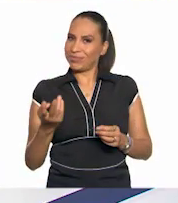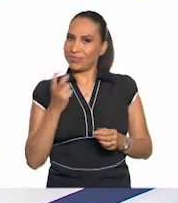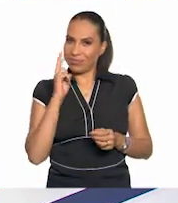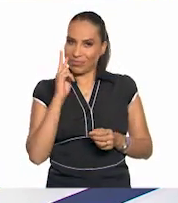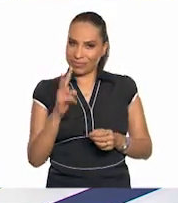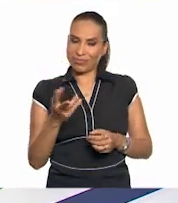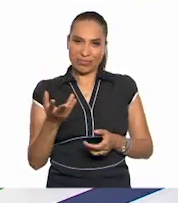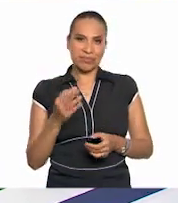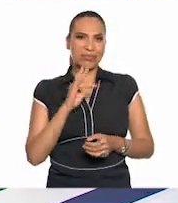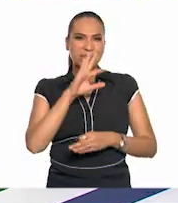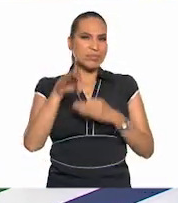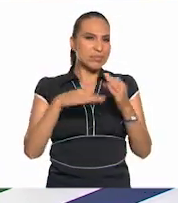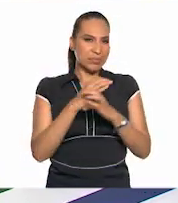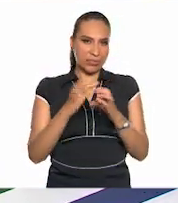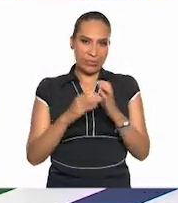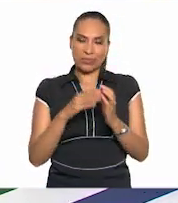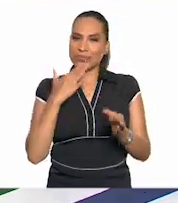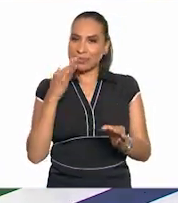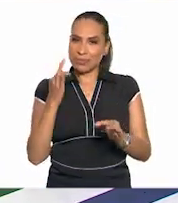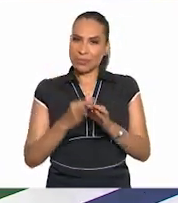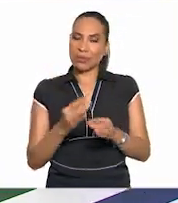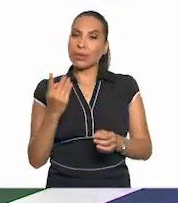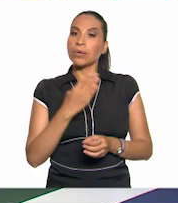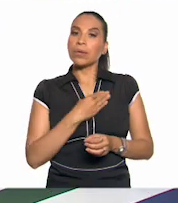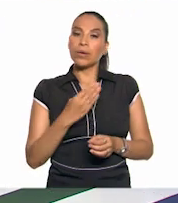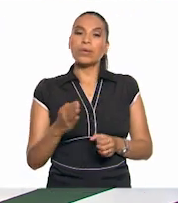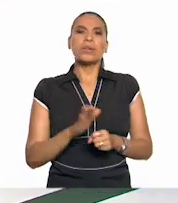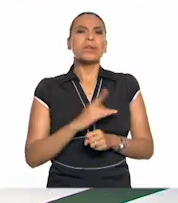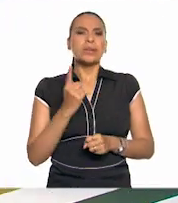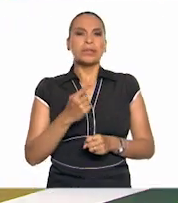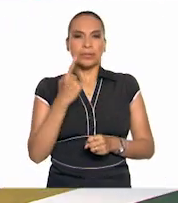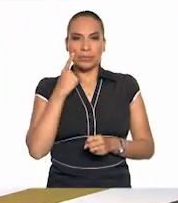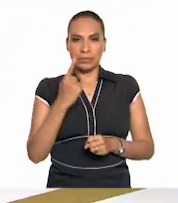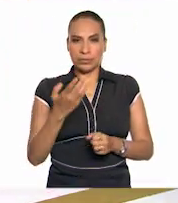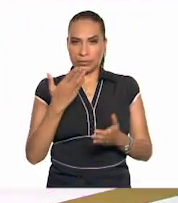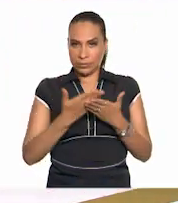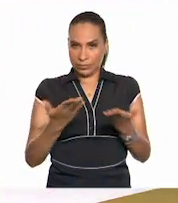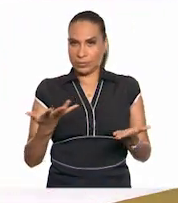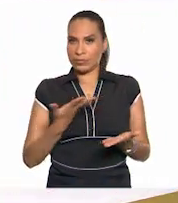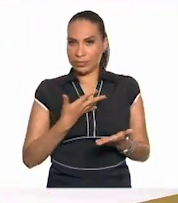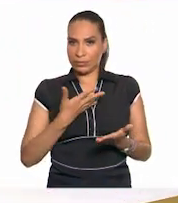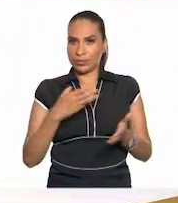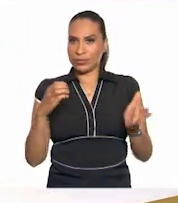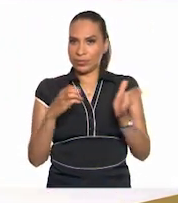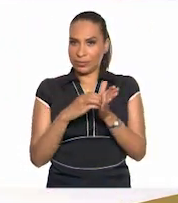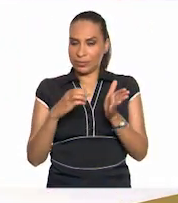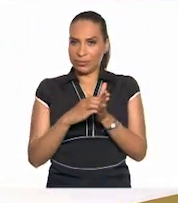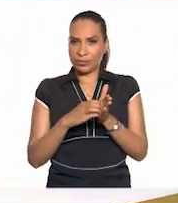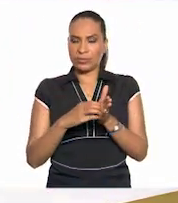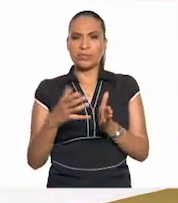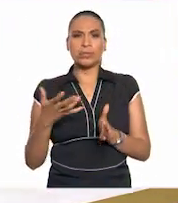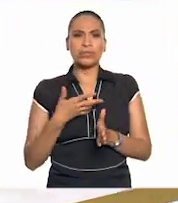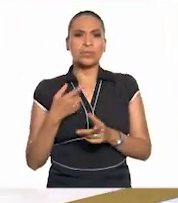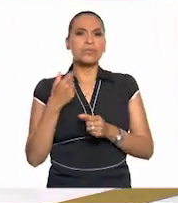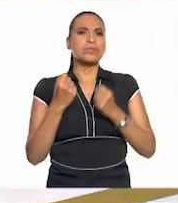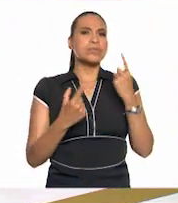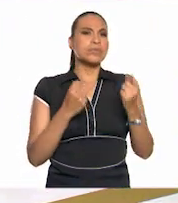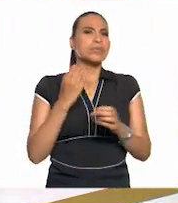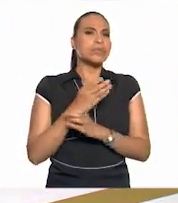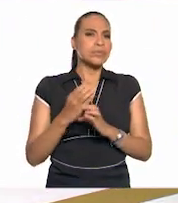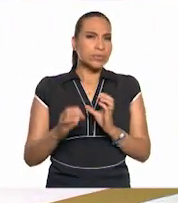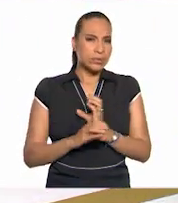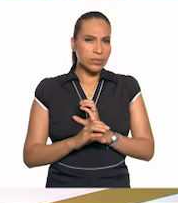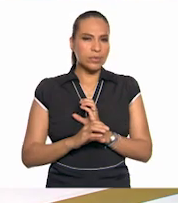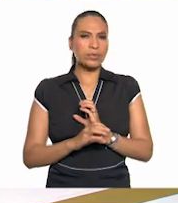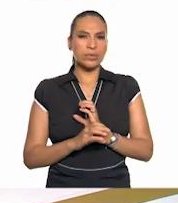que está a mi alcance. ¡Perfecto! Pues qué bueno, porque mira, aquí tengo una cajita donde tengo algunos objetos.